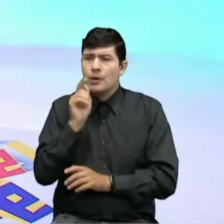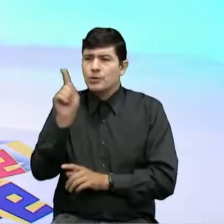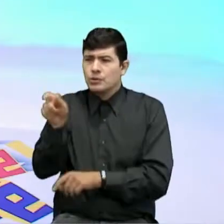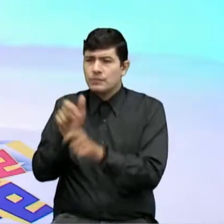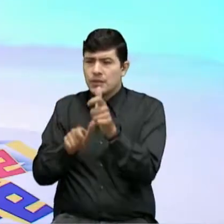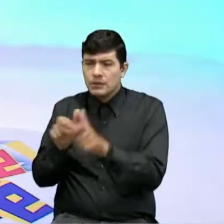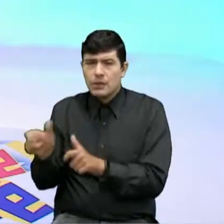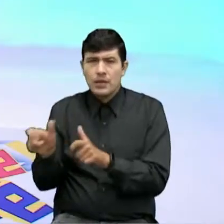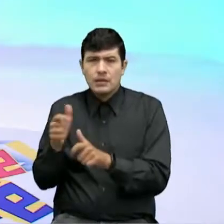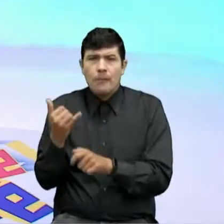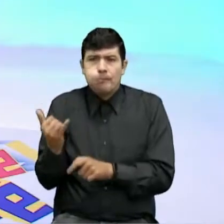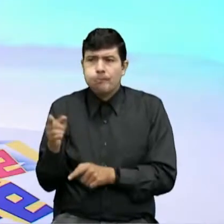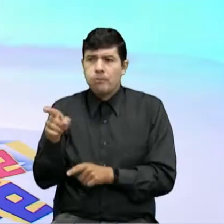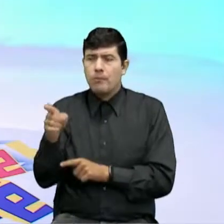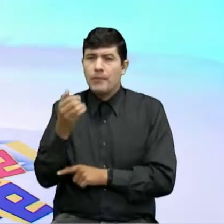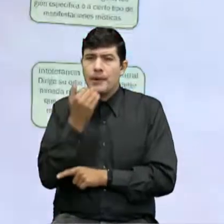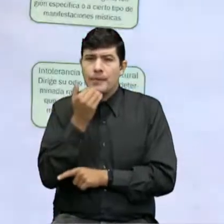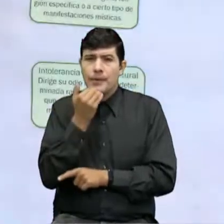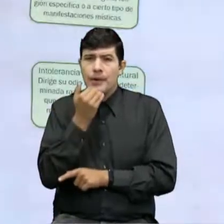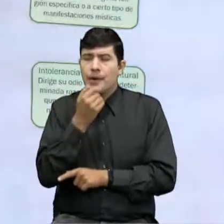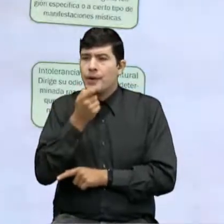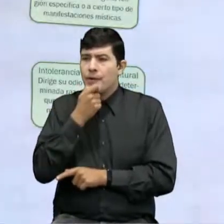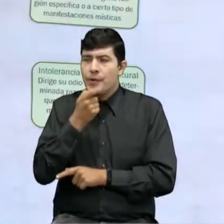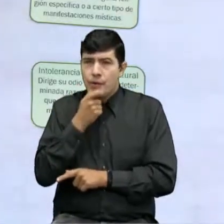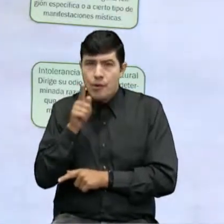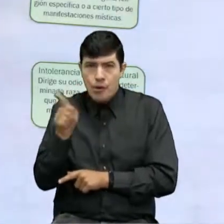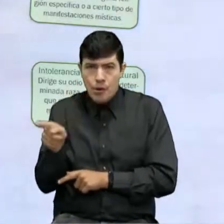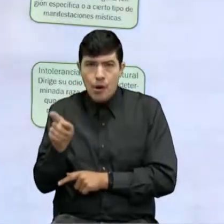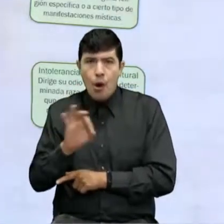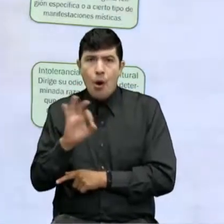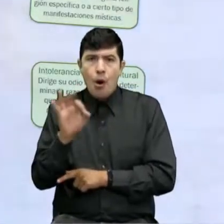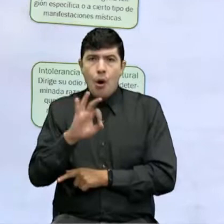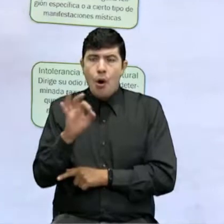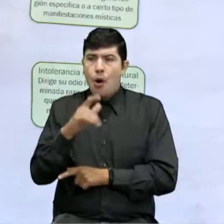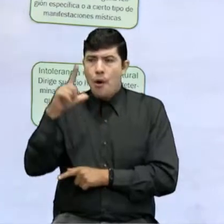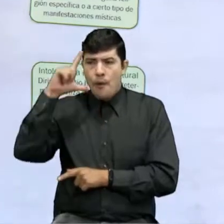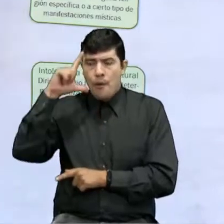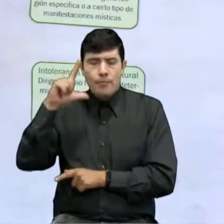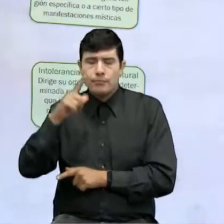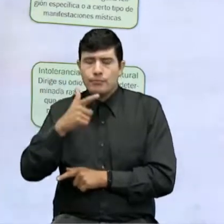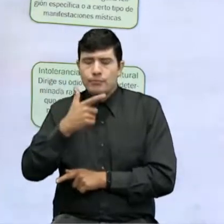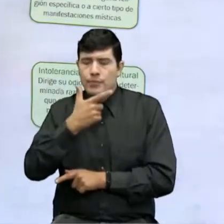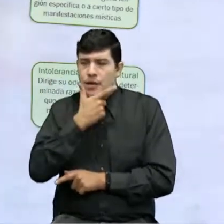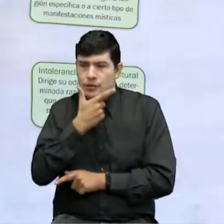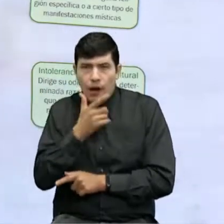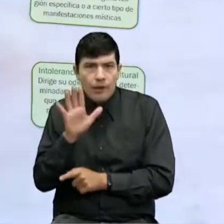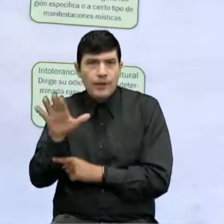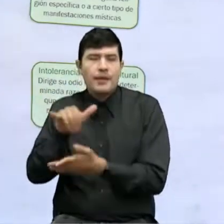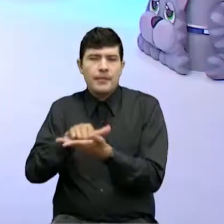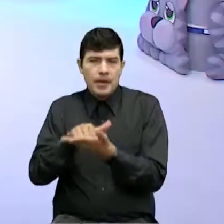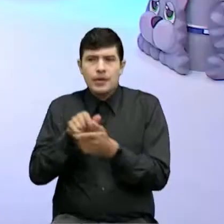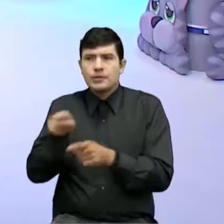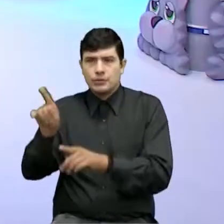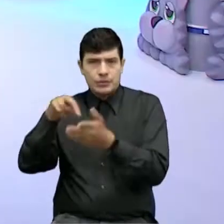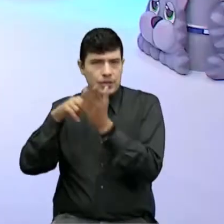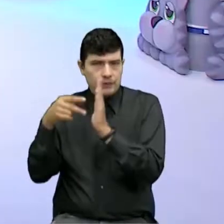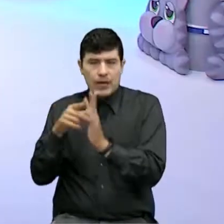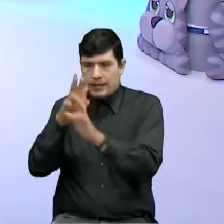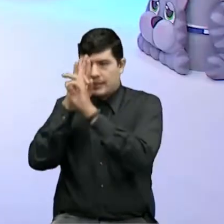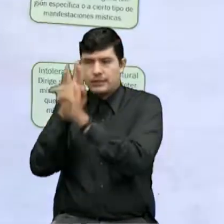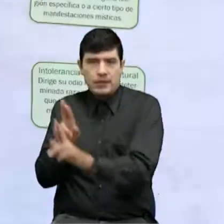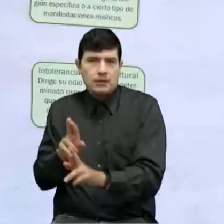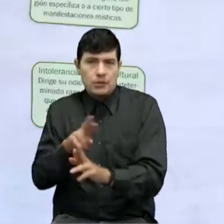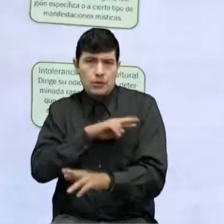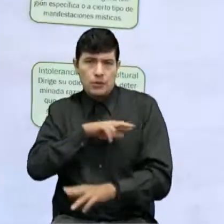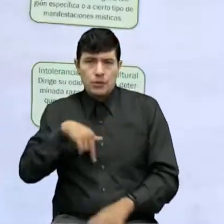personas que tienen, por ejemplo, que son homosexuales o tienen su orientación sexual. Eso es respetable. No debemos ser